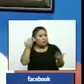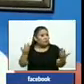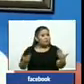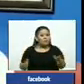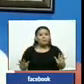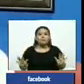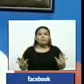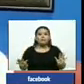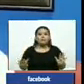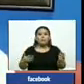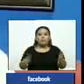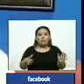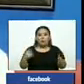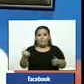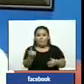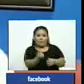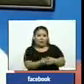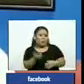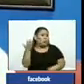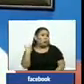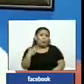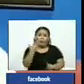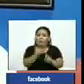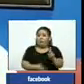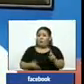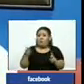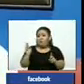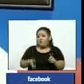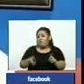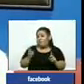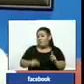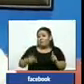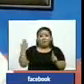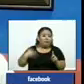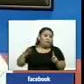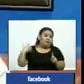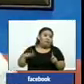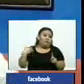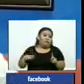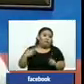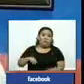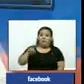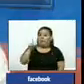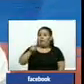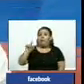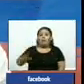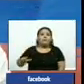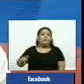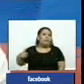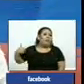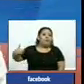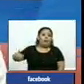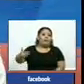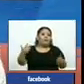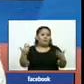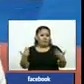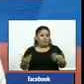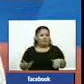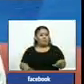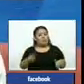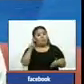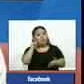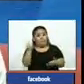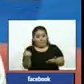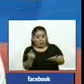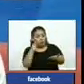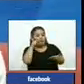de aquellos políticos tradicionales que muchos de ellos han gobernado incluso alcaldías por más de 15 años y la población va